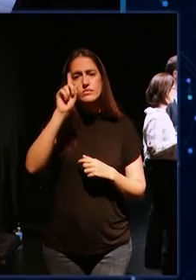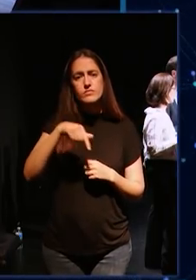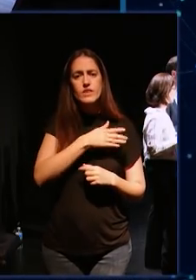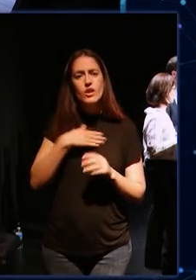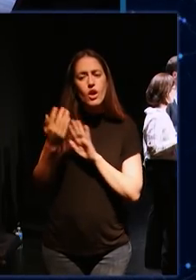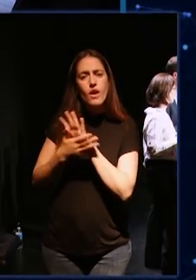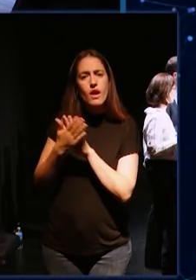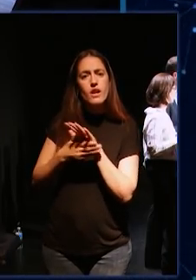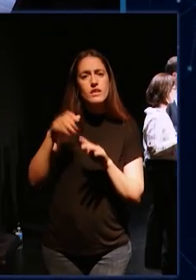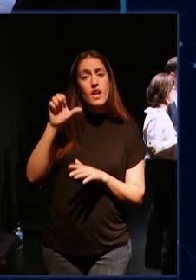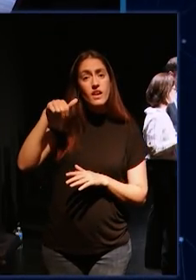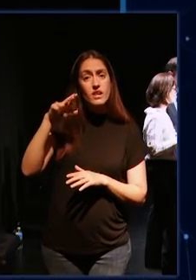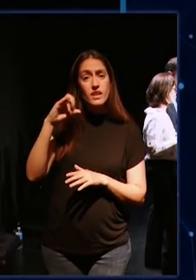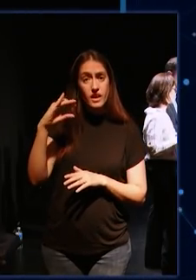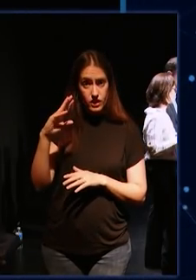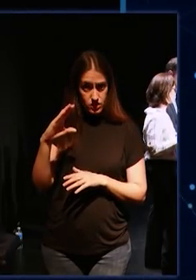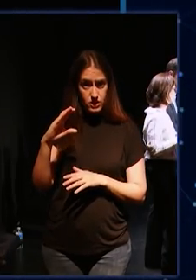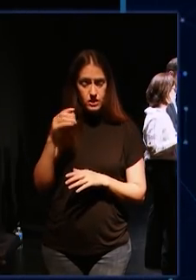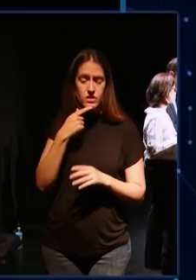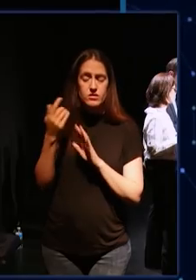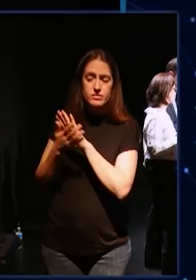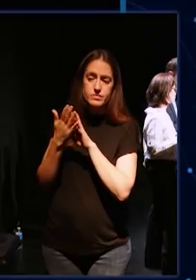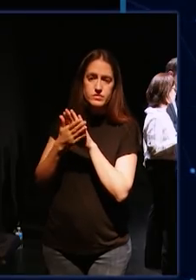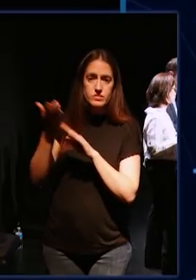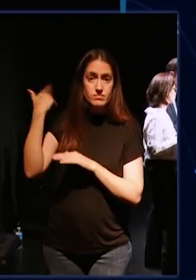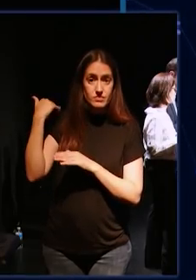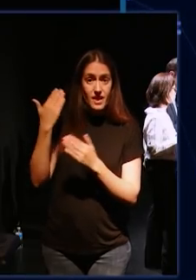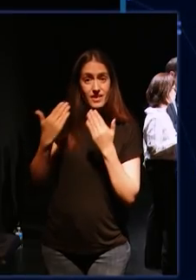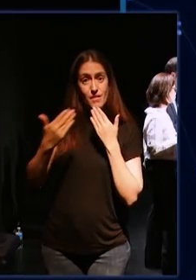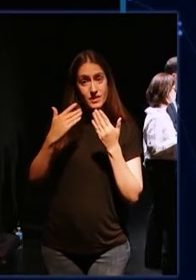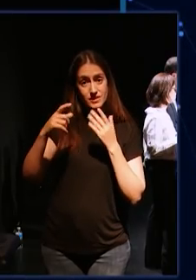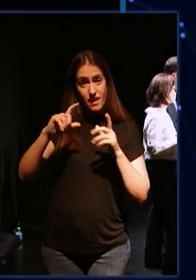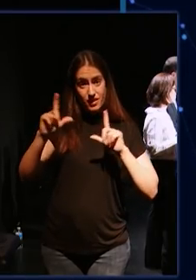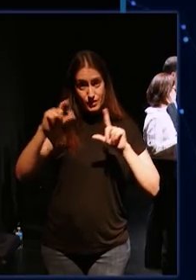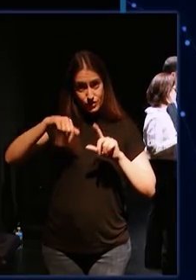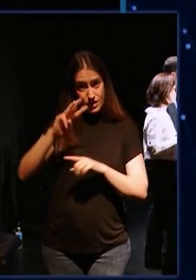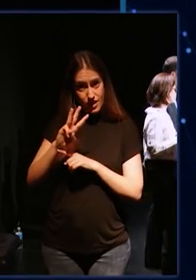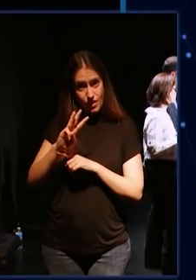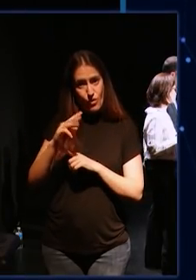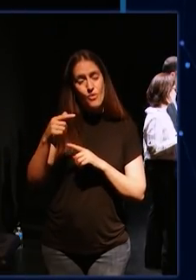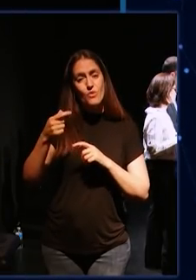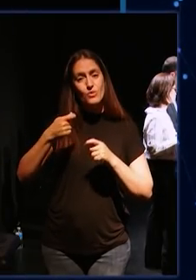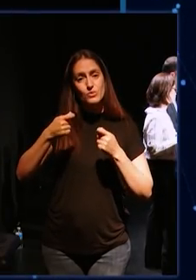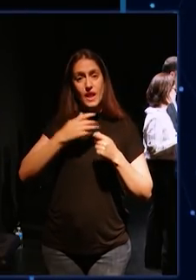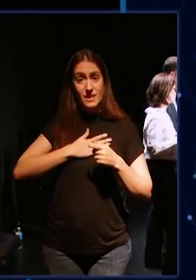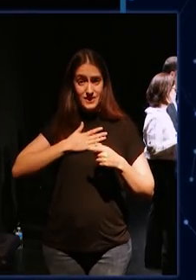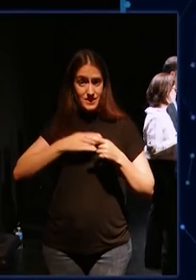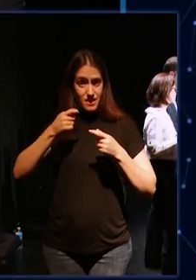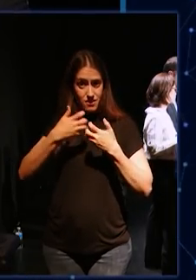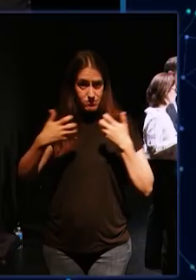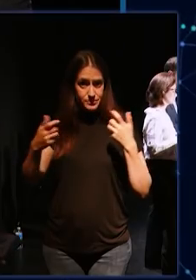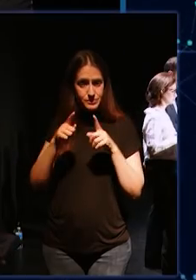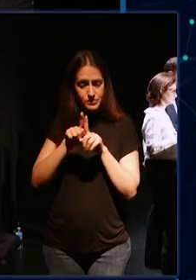Enric que el otro día vi la entrevista de Televisión Cardedeu, la Distesa, y me sorprendió